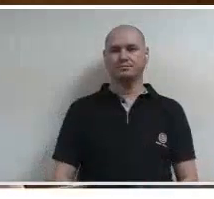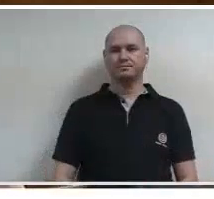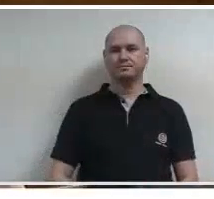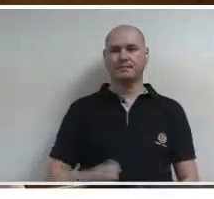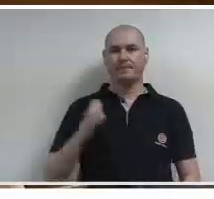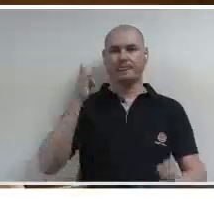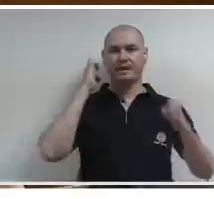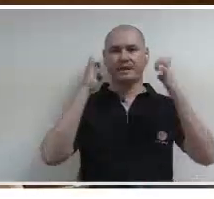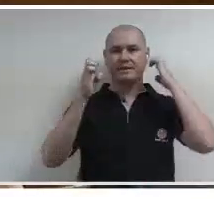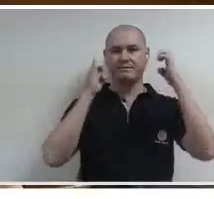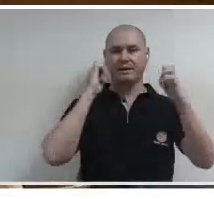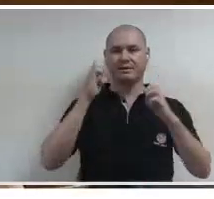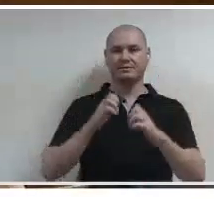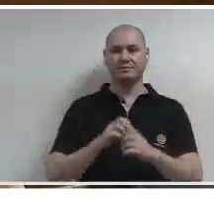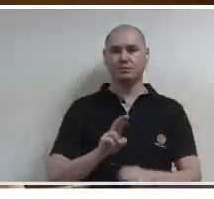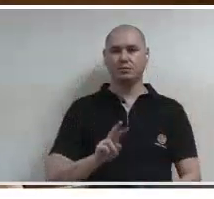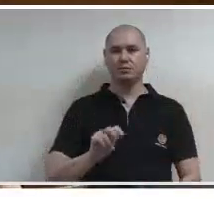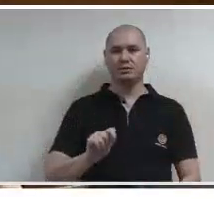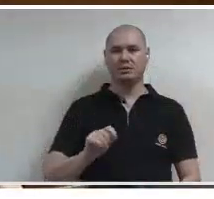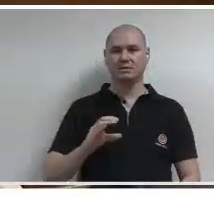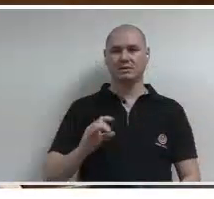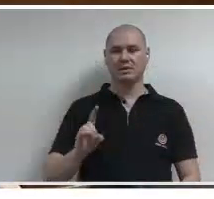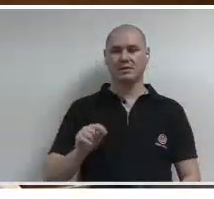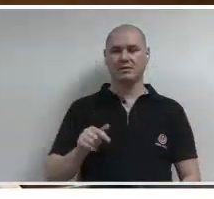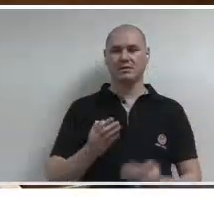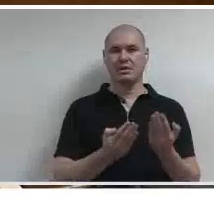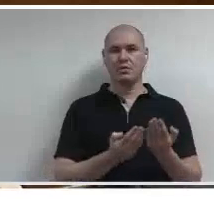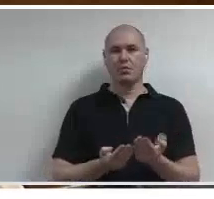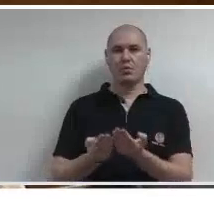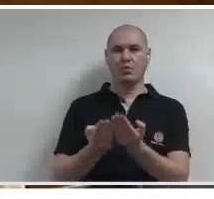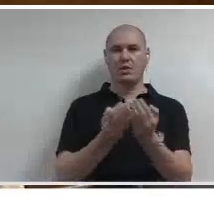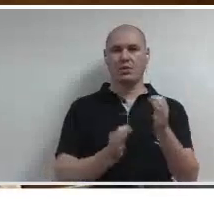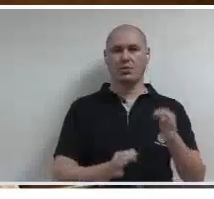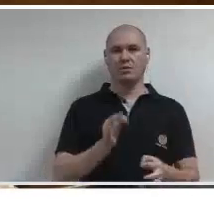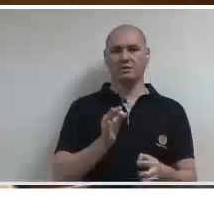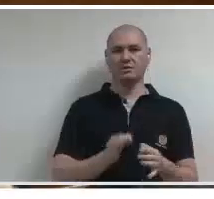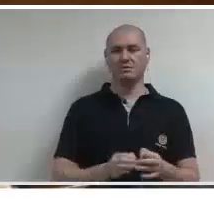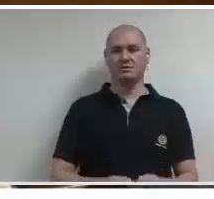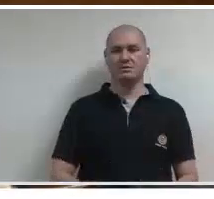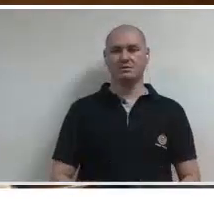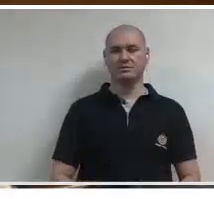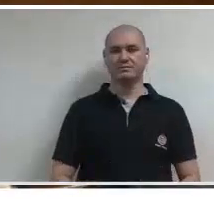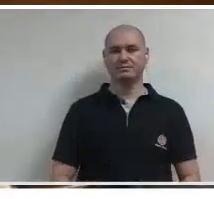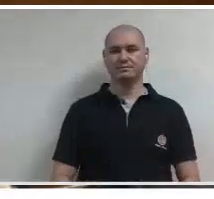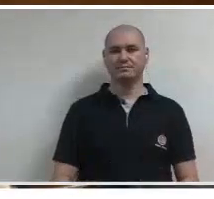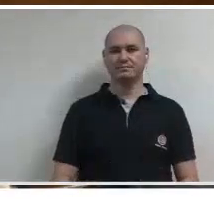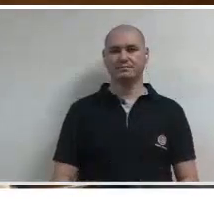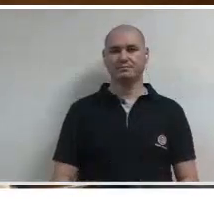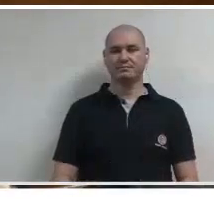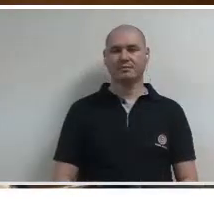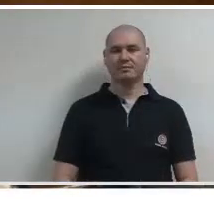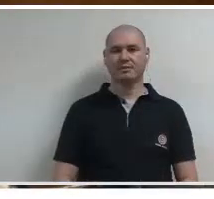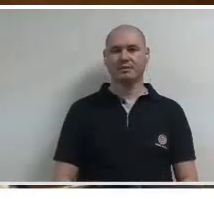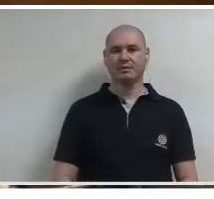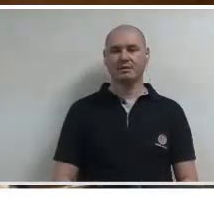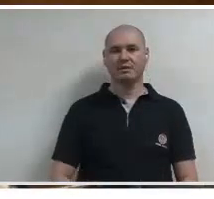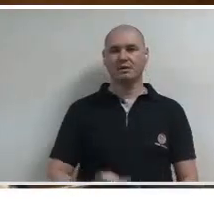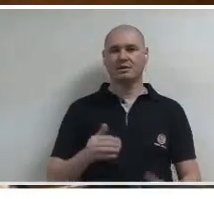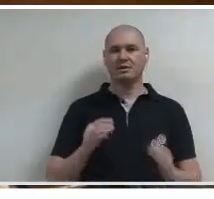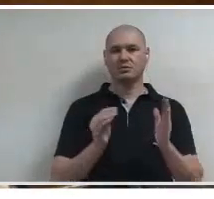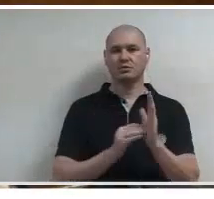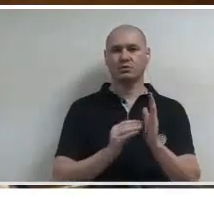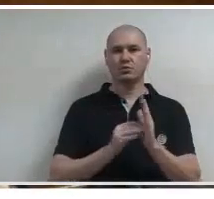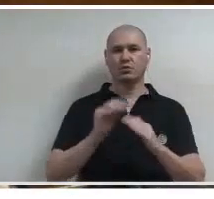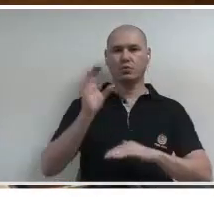Nuestra Señora la Asunción, Notaría Pública, UTCD, Escuela Judicial, Guidadía Organizada de Cue, Consejo